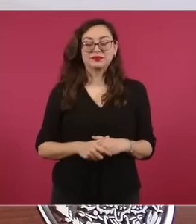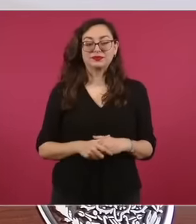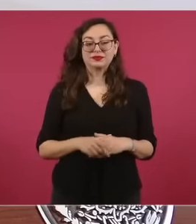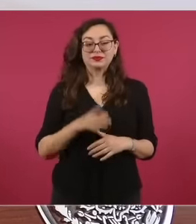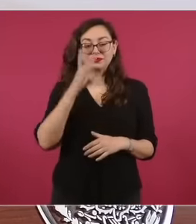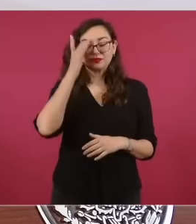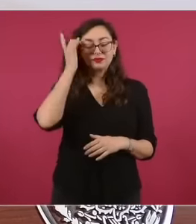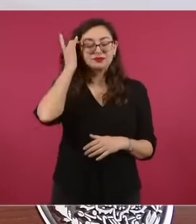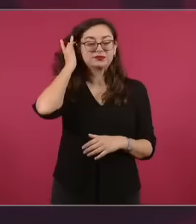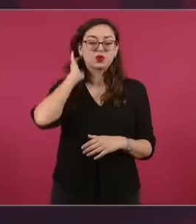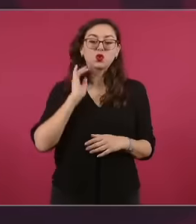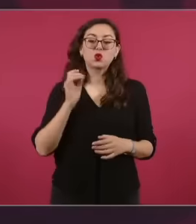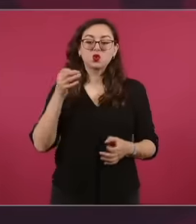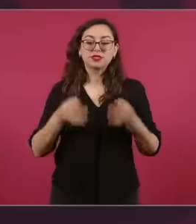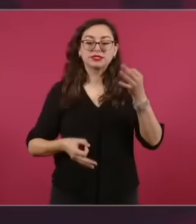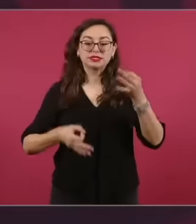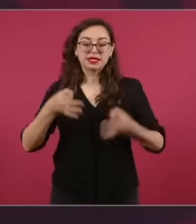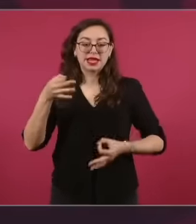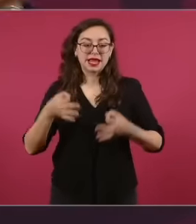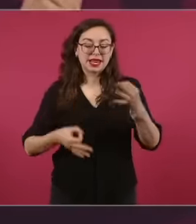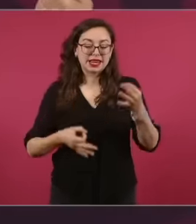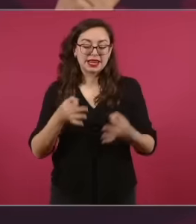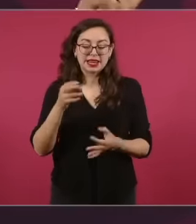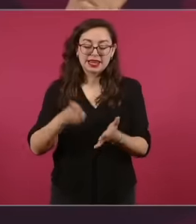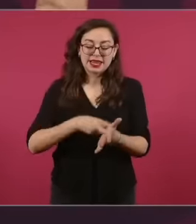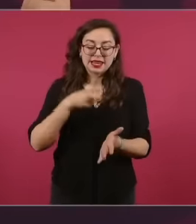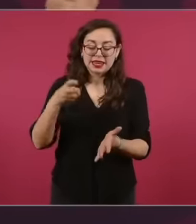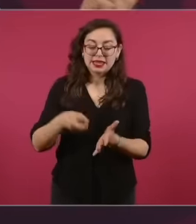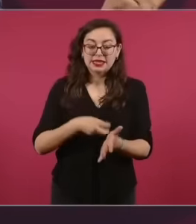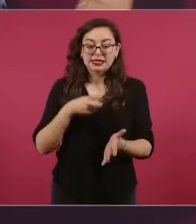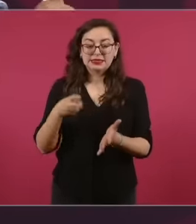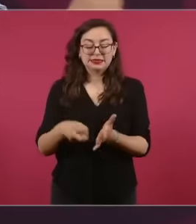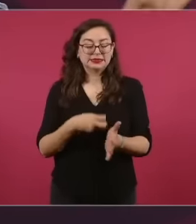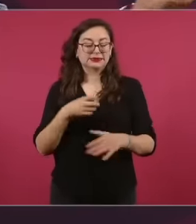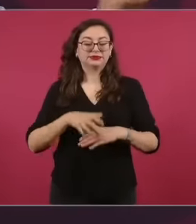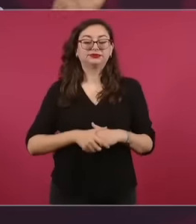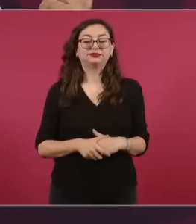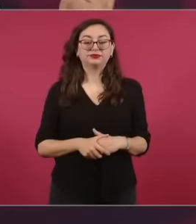Bueno, la judicial. Ayer